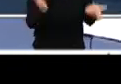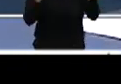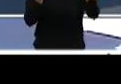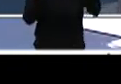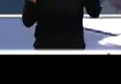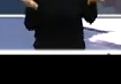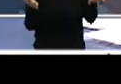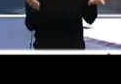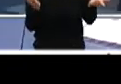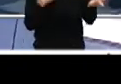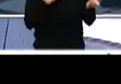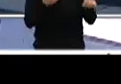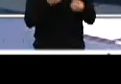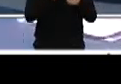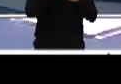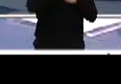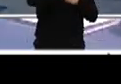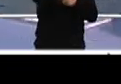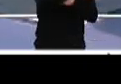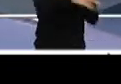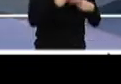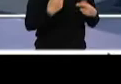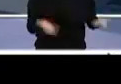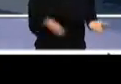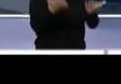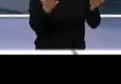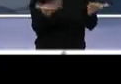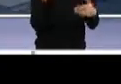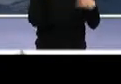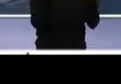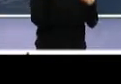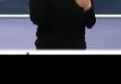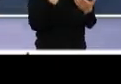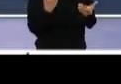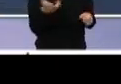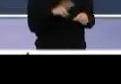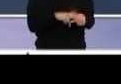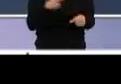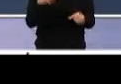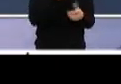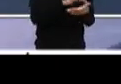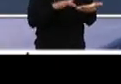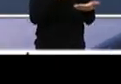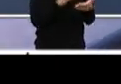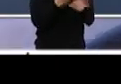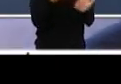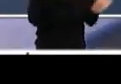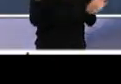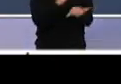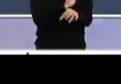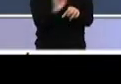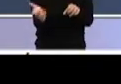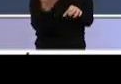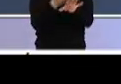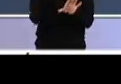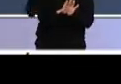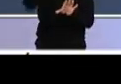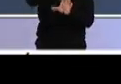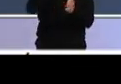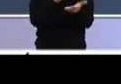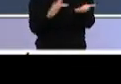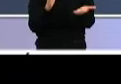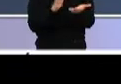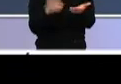animosidad, ¿no? Que claro, le pudieran inyectar un poco de ánimo, de alegría a los pacientes. Entonces son textos muy, muy ligeros, muy, muy fáciles de